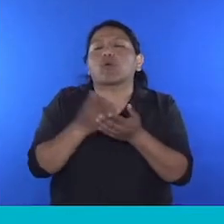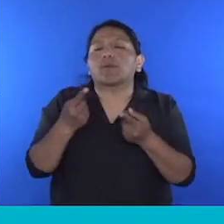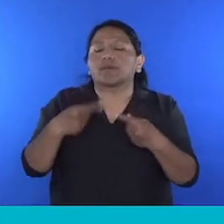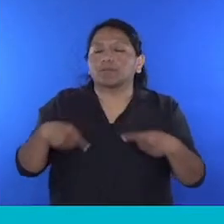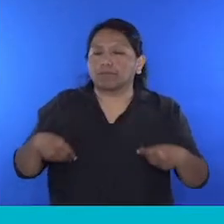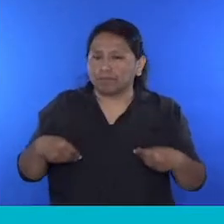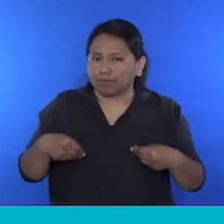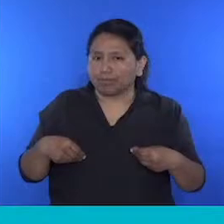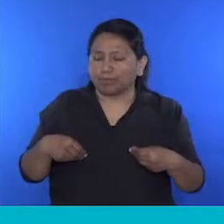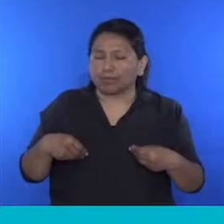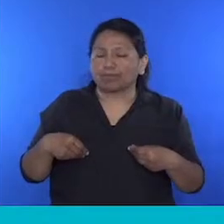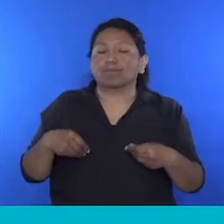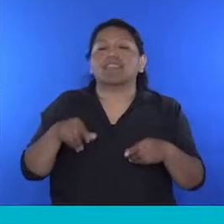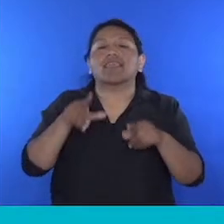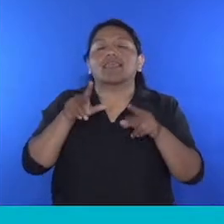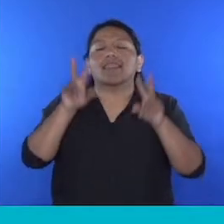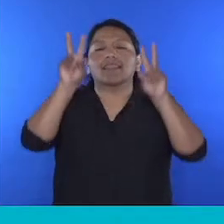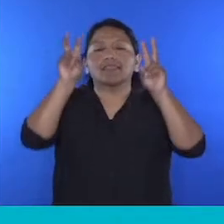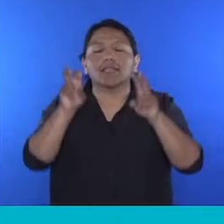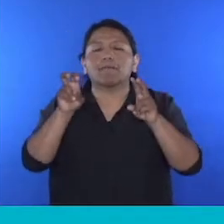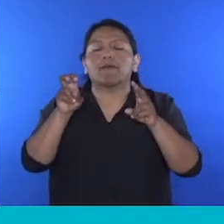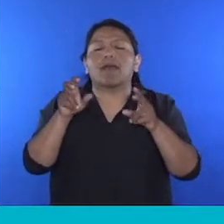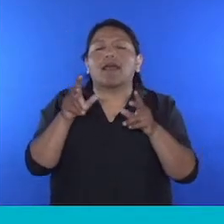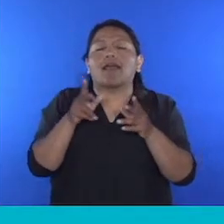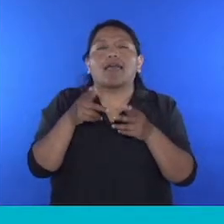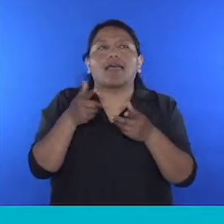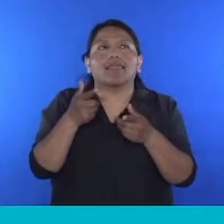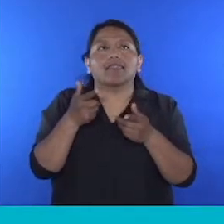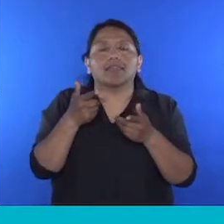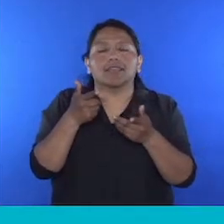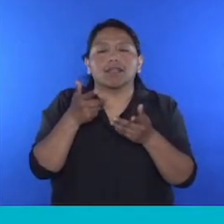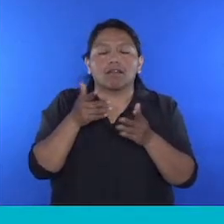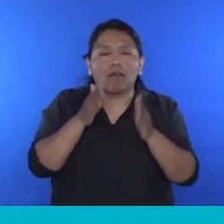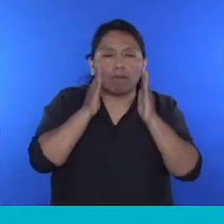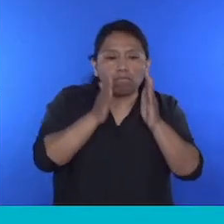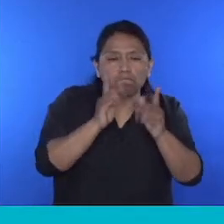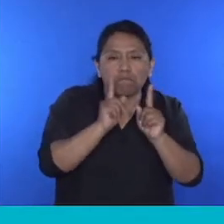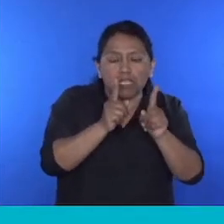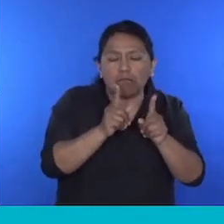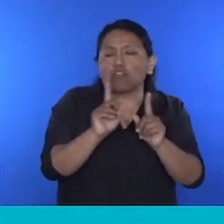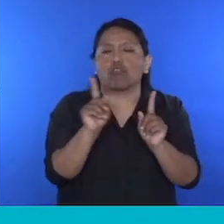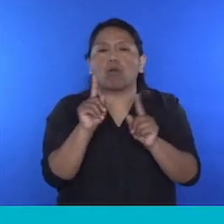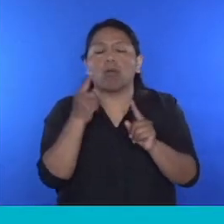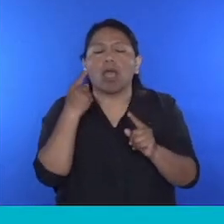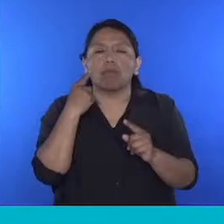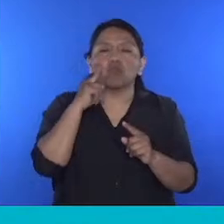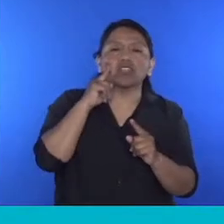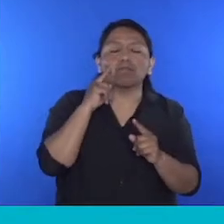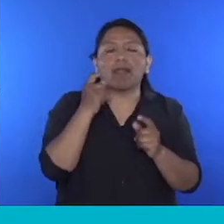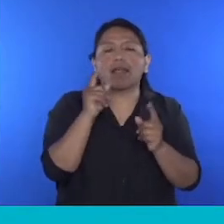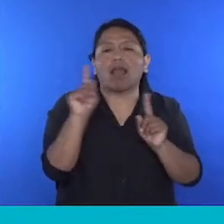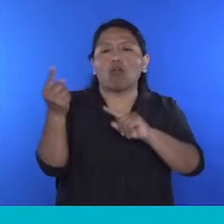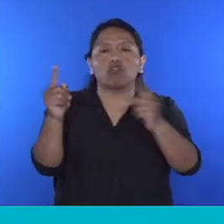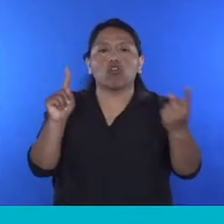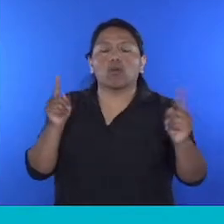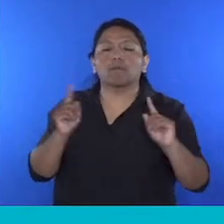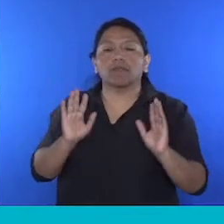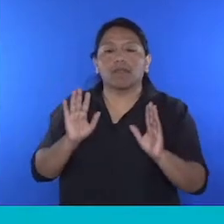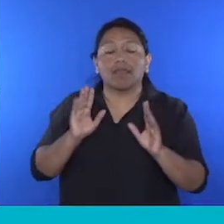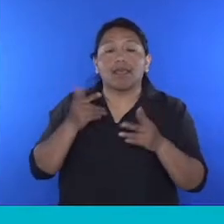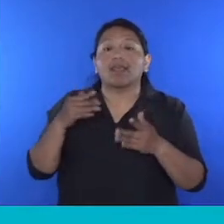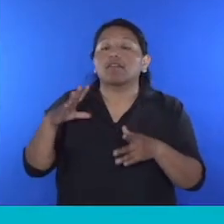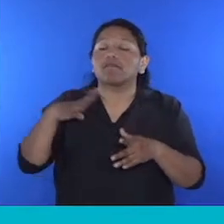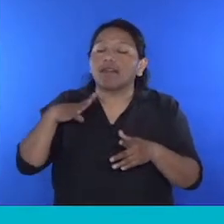con la descentralización, el que tiene que ver con las autonomías municipales. Una deuda que deja esta